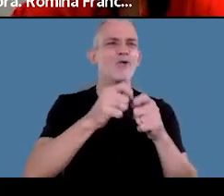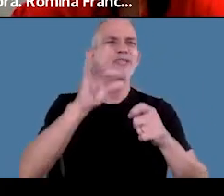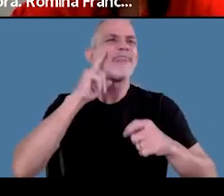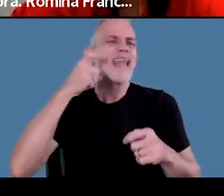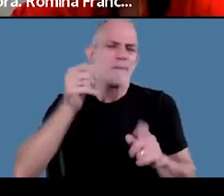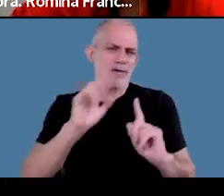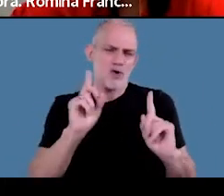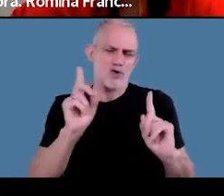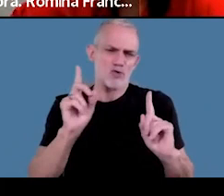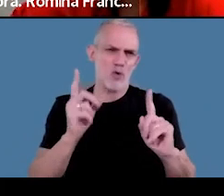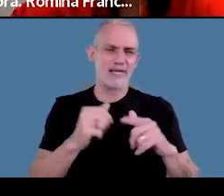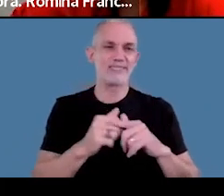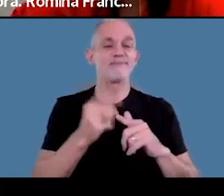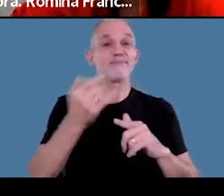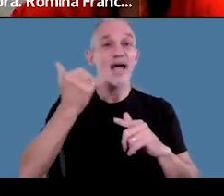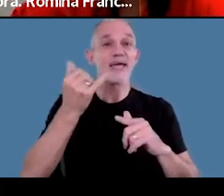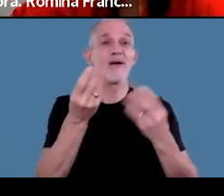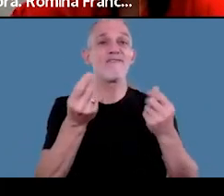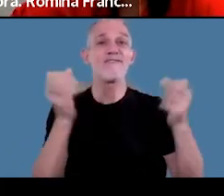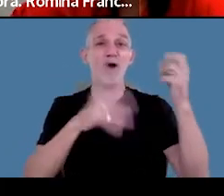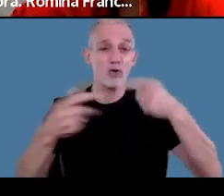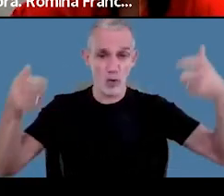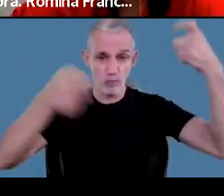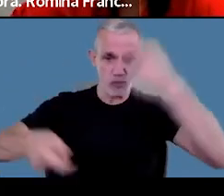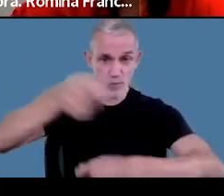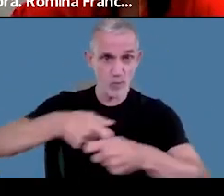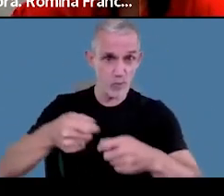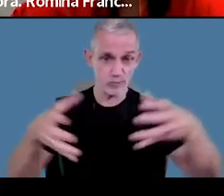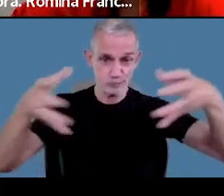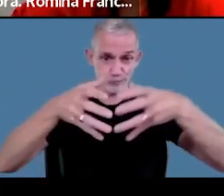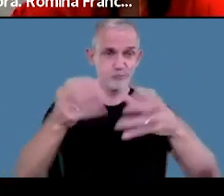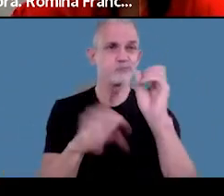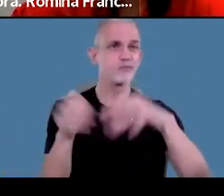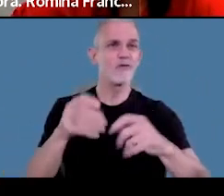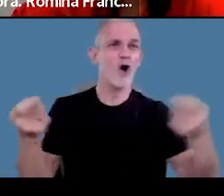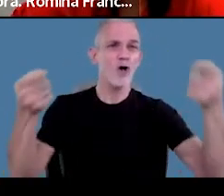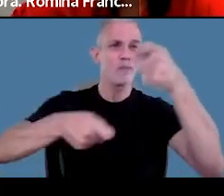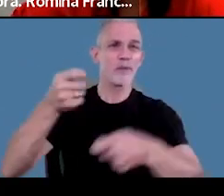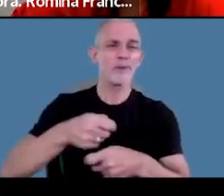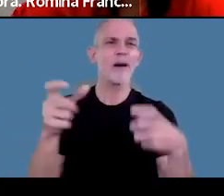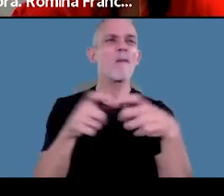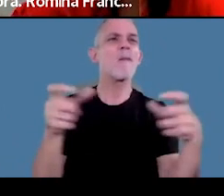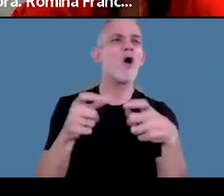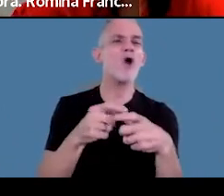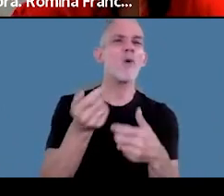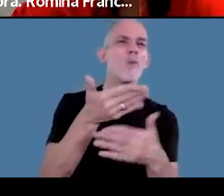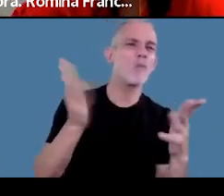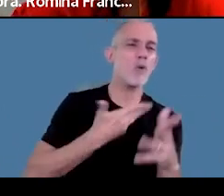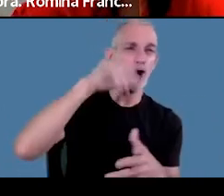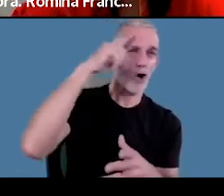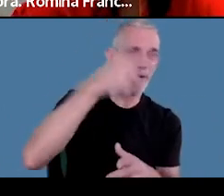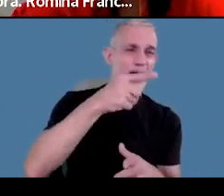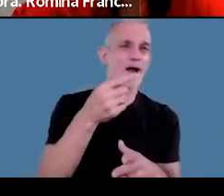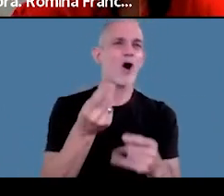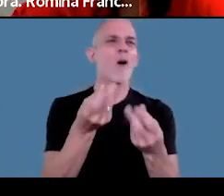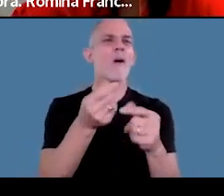dinámico. Si tenemos fondos comunes de inversión, tanto con títulos públicos con activo subyacente o